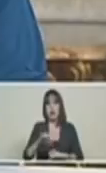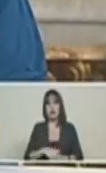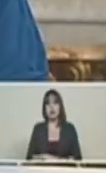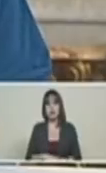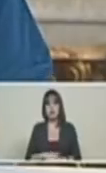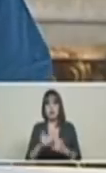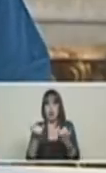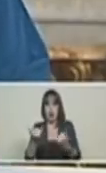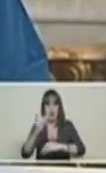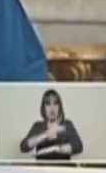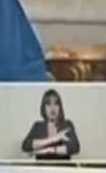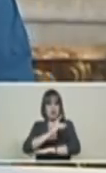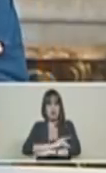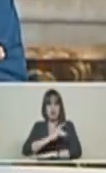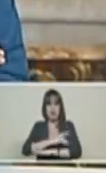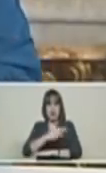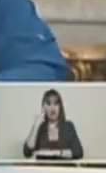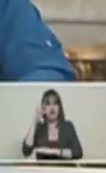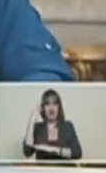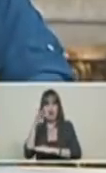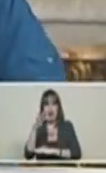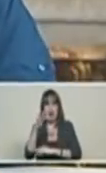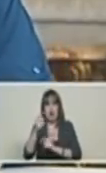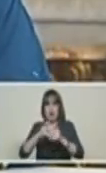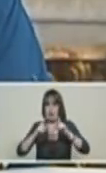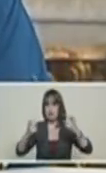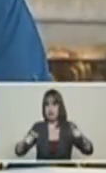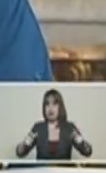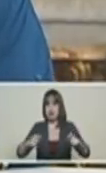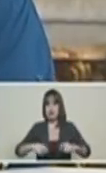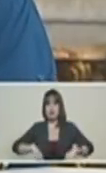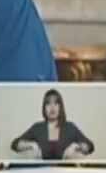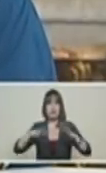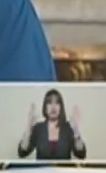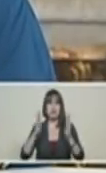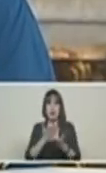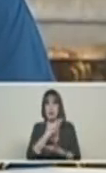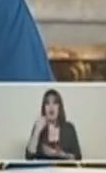fiscal, monetaria, presupuestaria que tenemos, estamos sobrados, compadre.